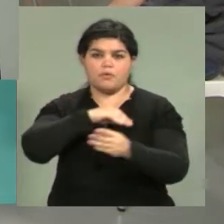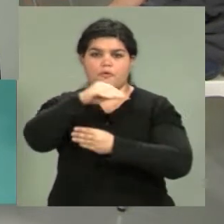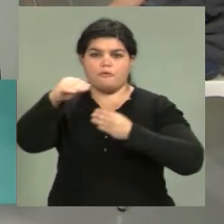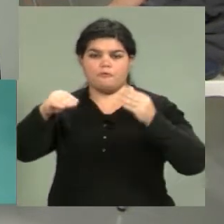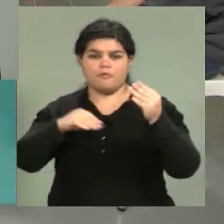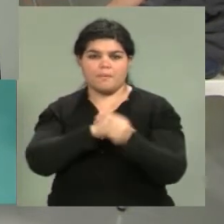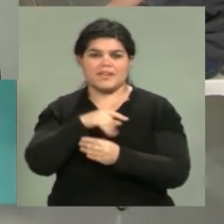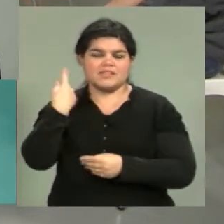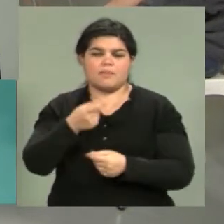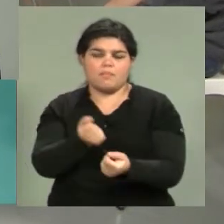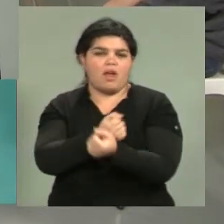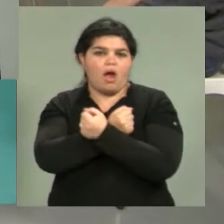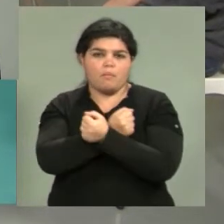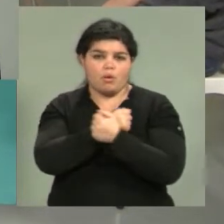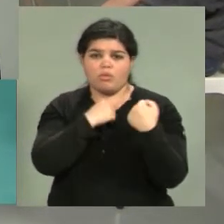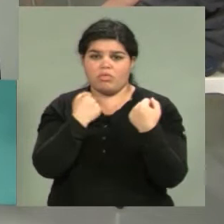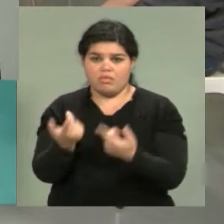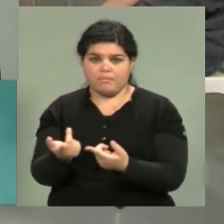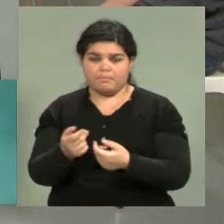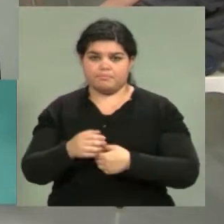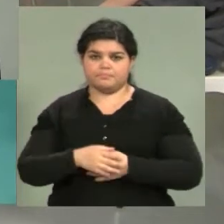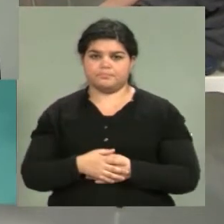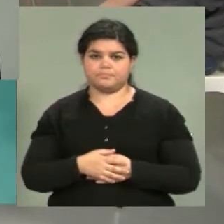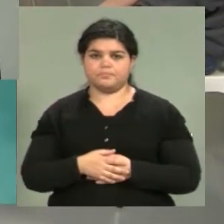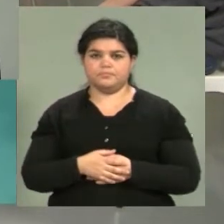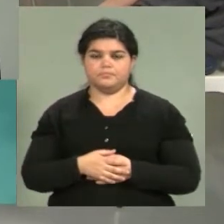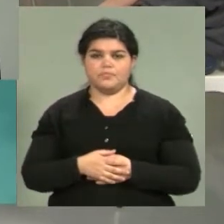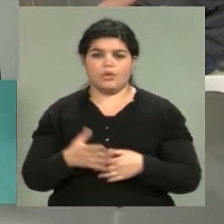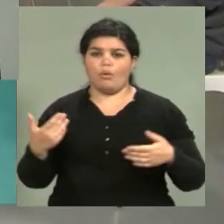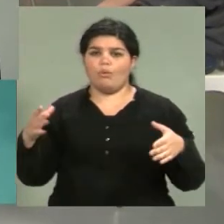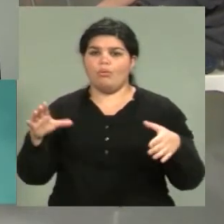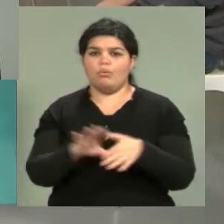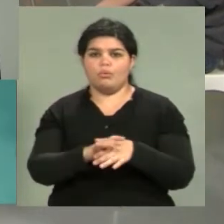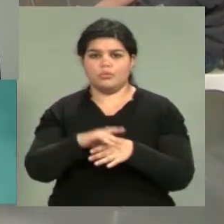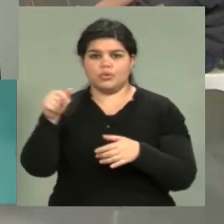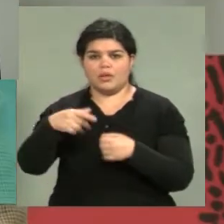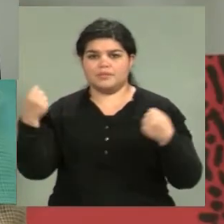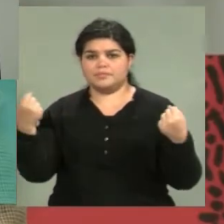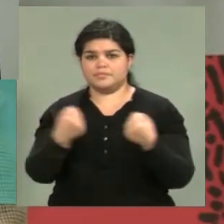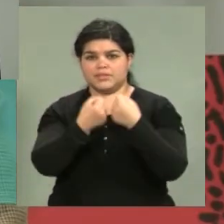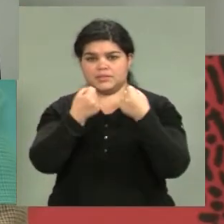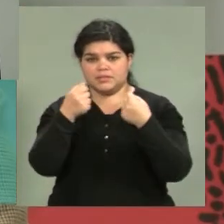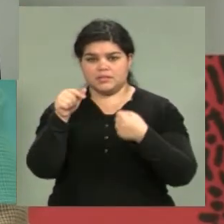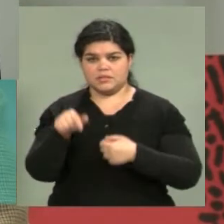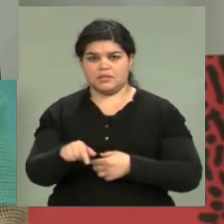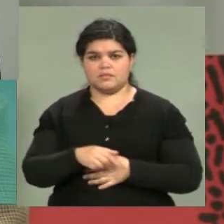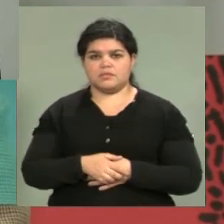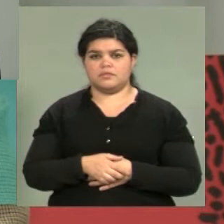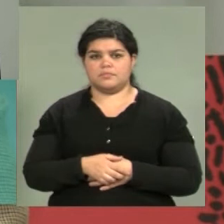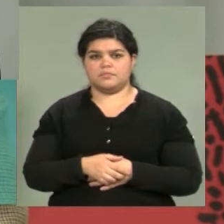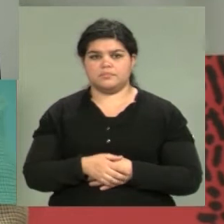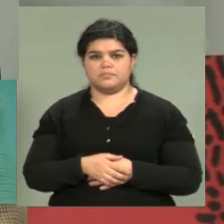amorosa. Y sufre este accidente que lo